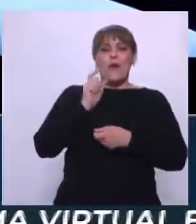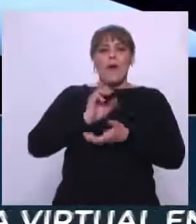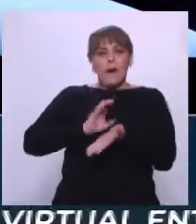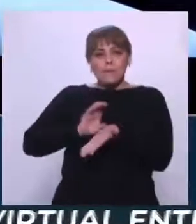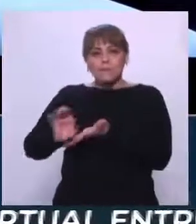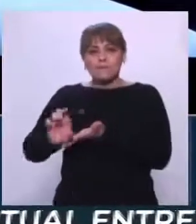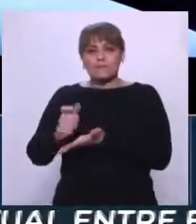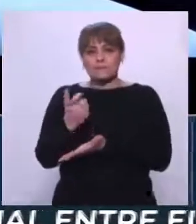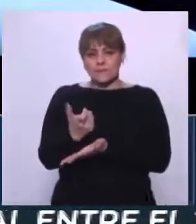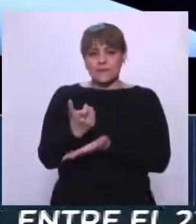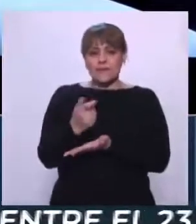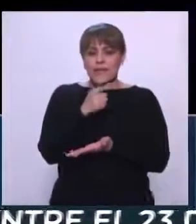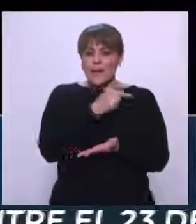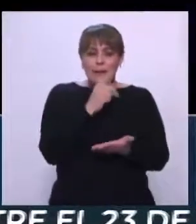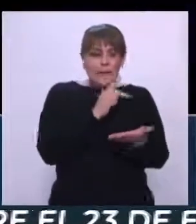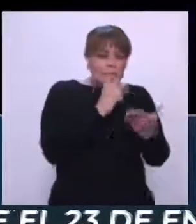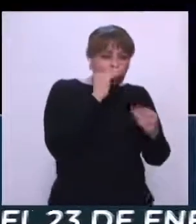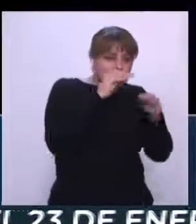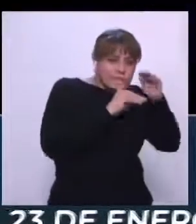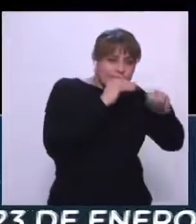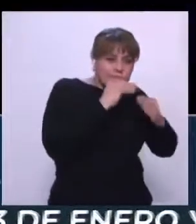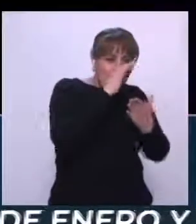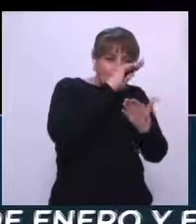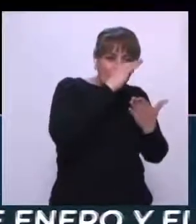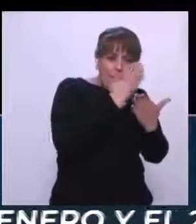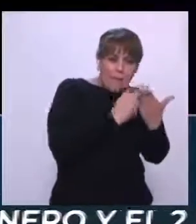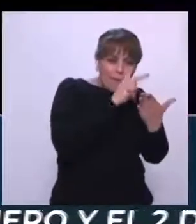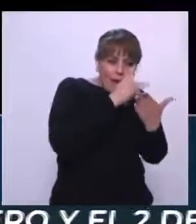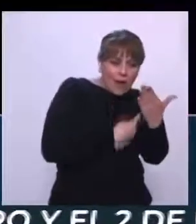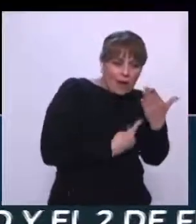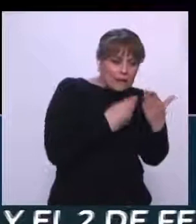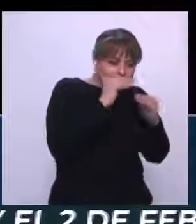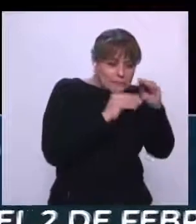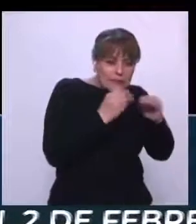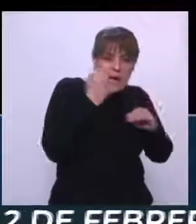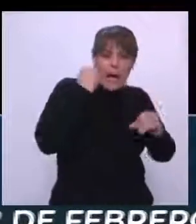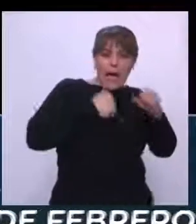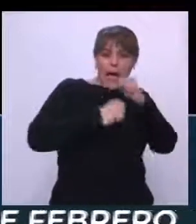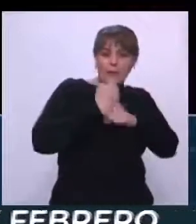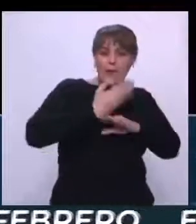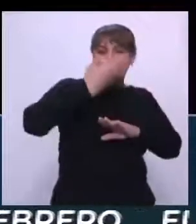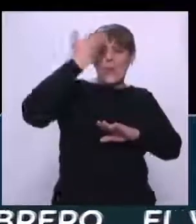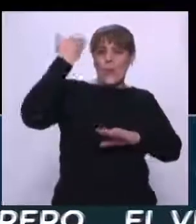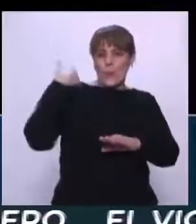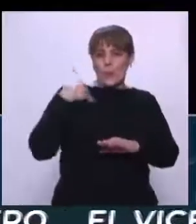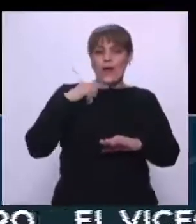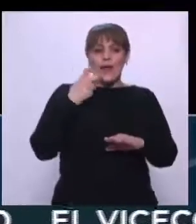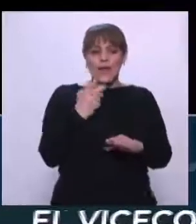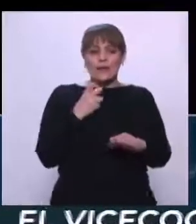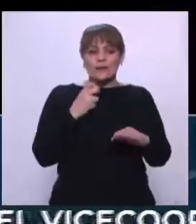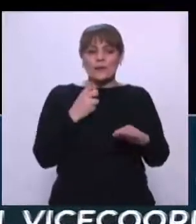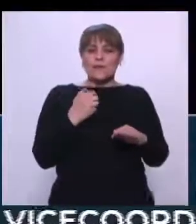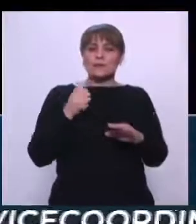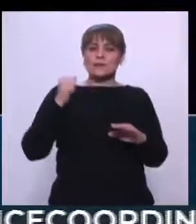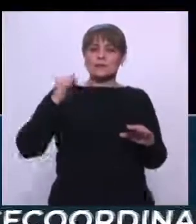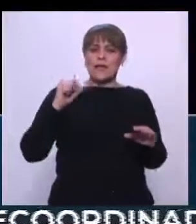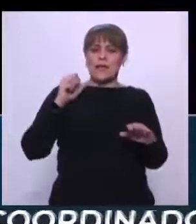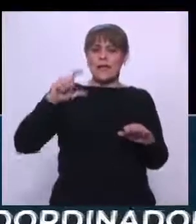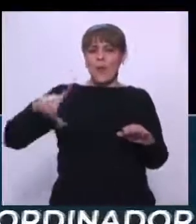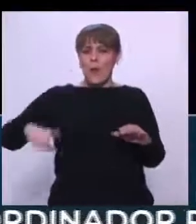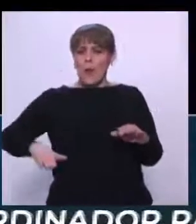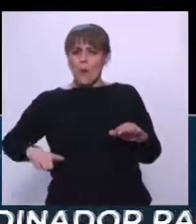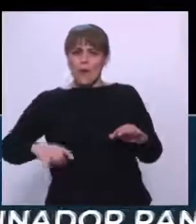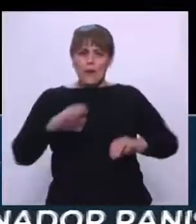y se fue planeando desde muchos años antes. Entonces creo que esta correlación ya entre el Estado y